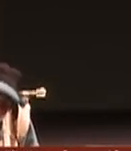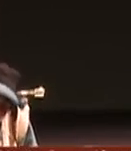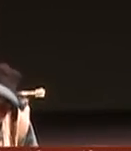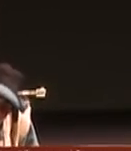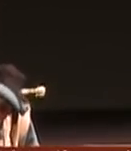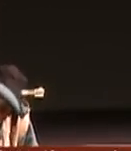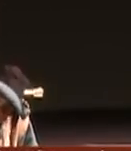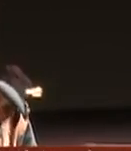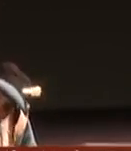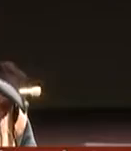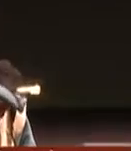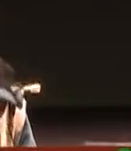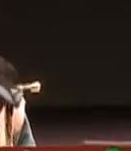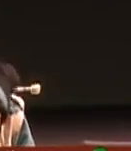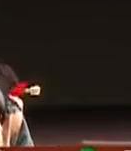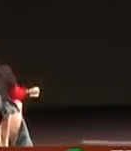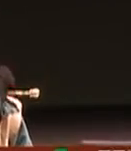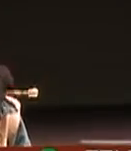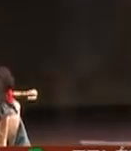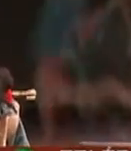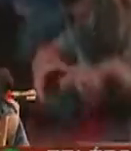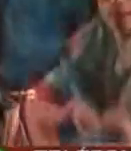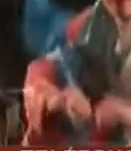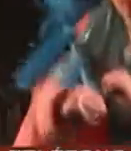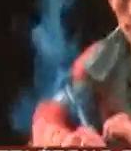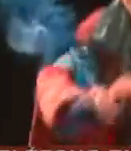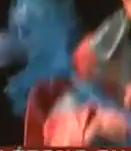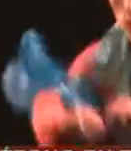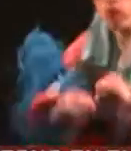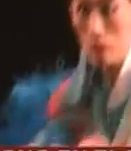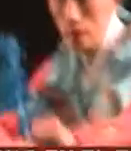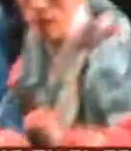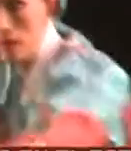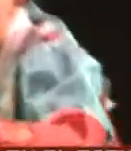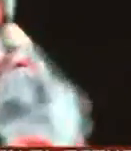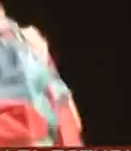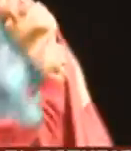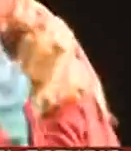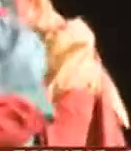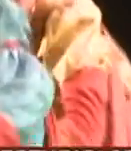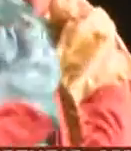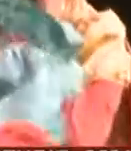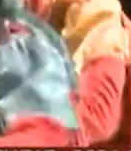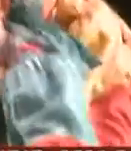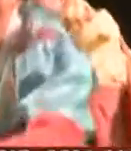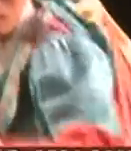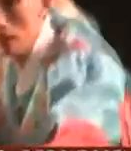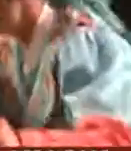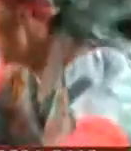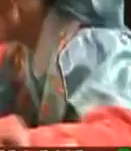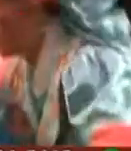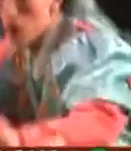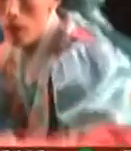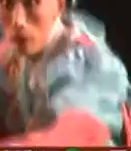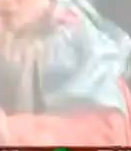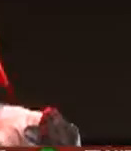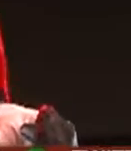44 Festival Internacional Cervantino en Guanajuato, quien, por cierto, ayer también estuvo Tomatito.